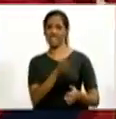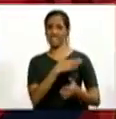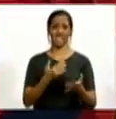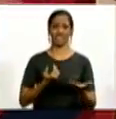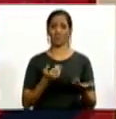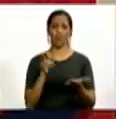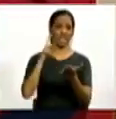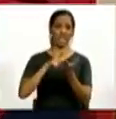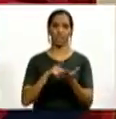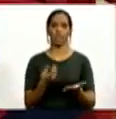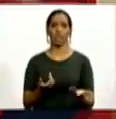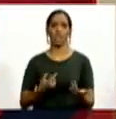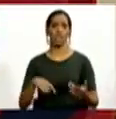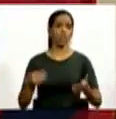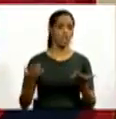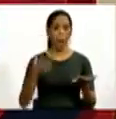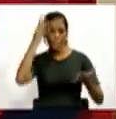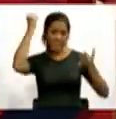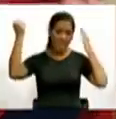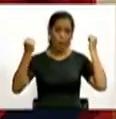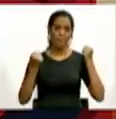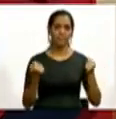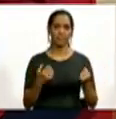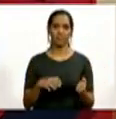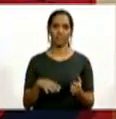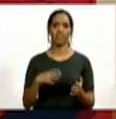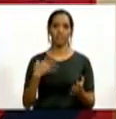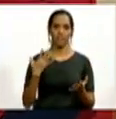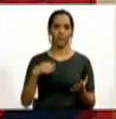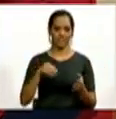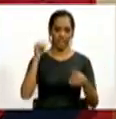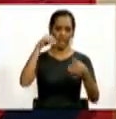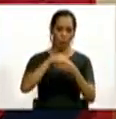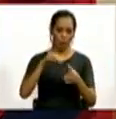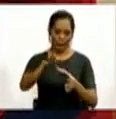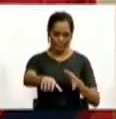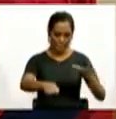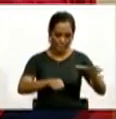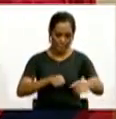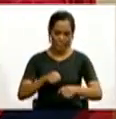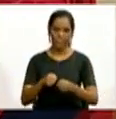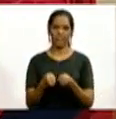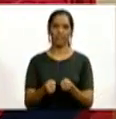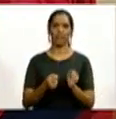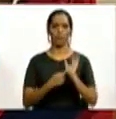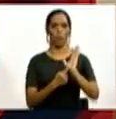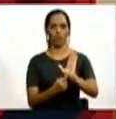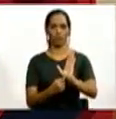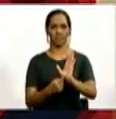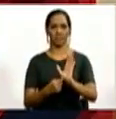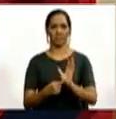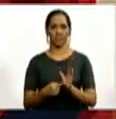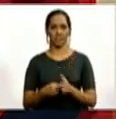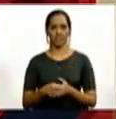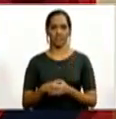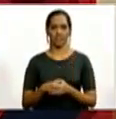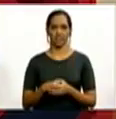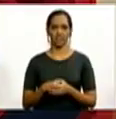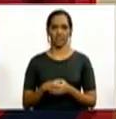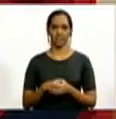la cámara. ¿Qué tal? Y los pelos, métele los pelos. Y le pudieron meter los pelos a la chama para que pudiera después mostrar la ¿cómo